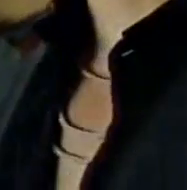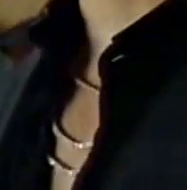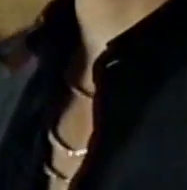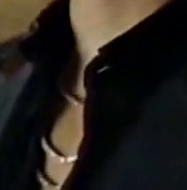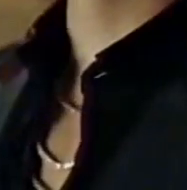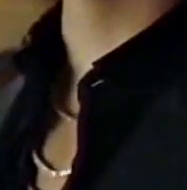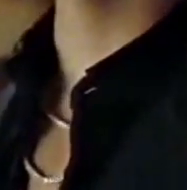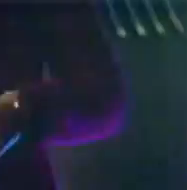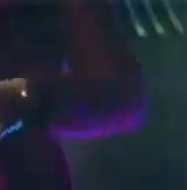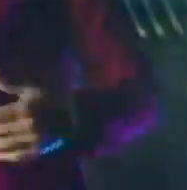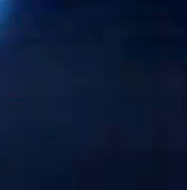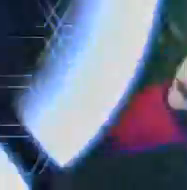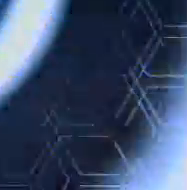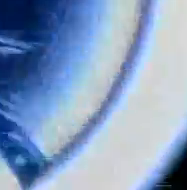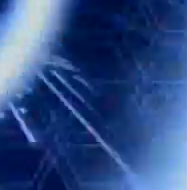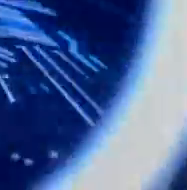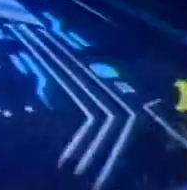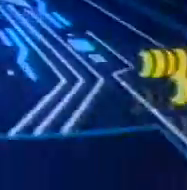felices los cuatro.